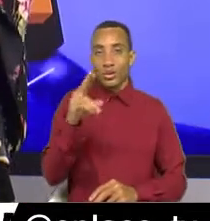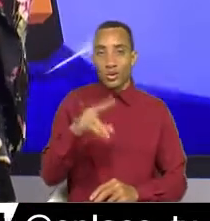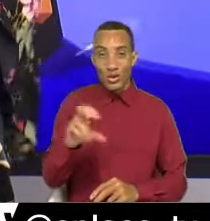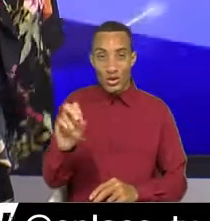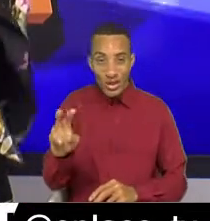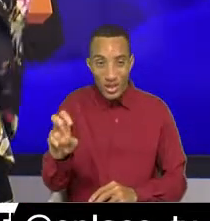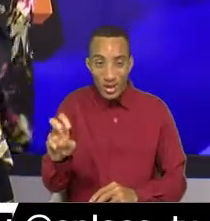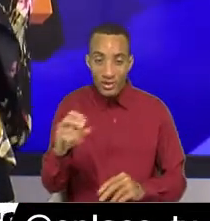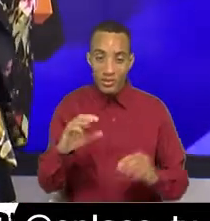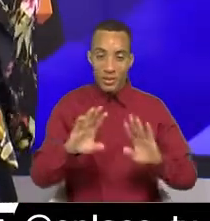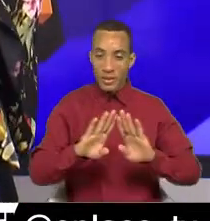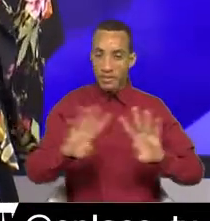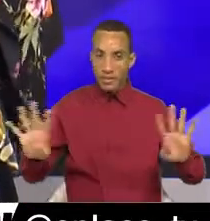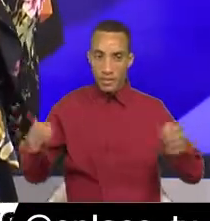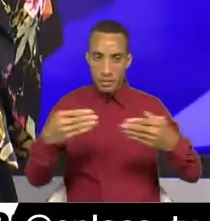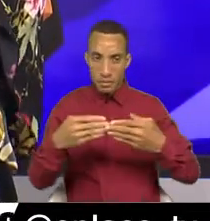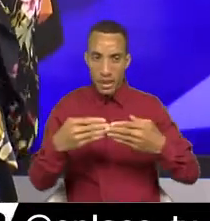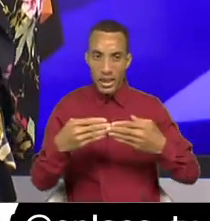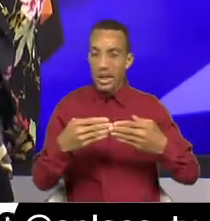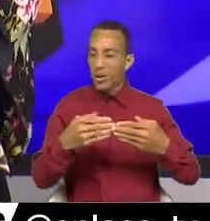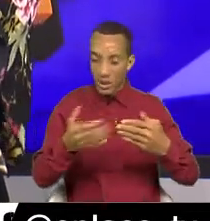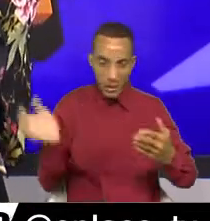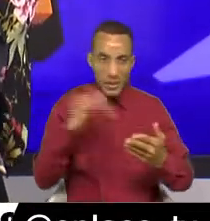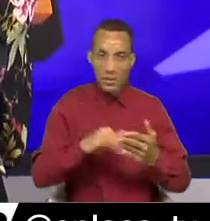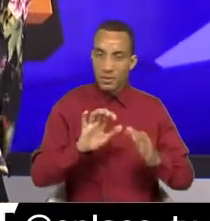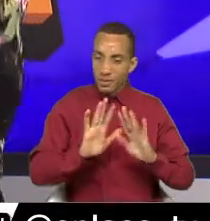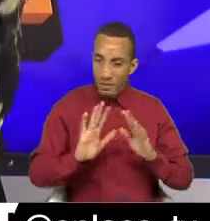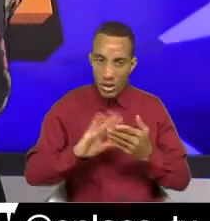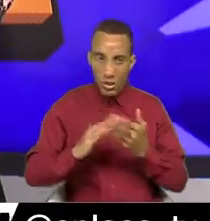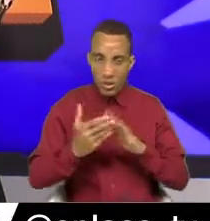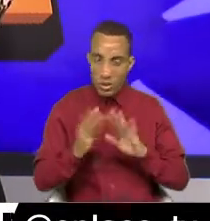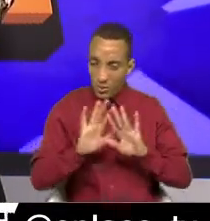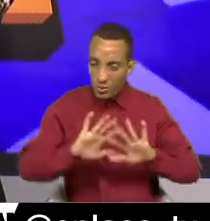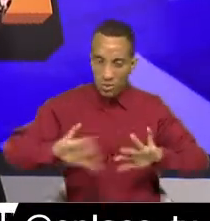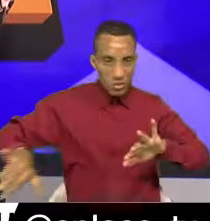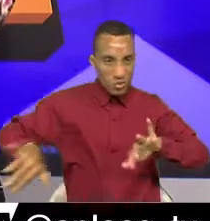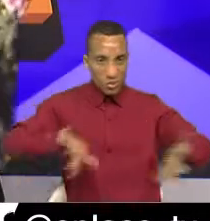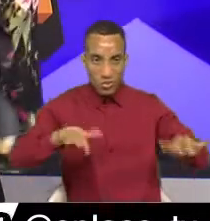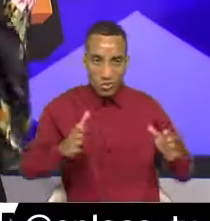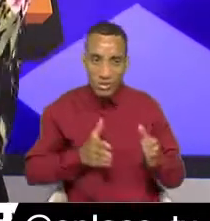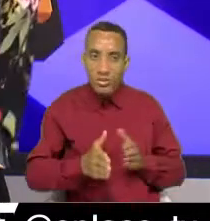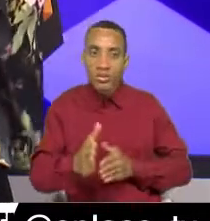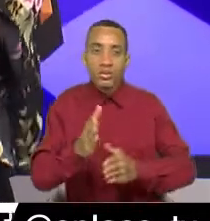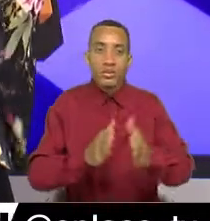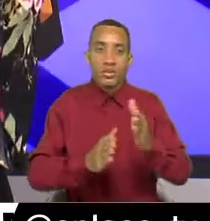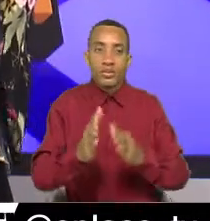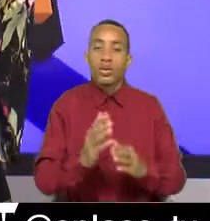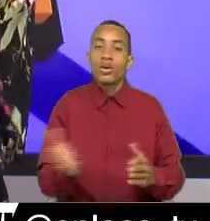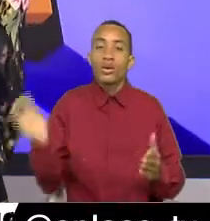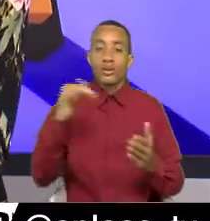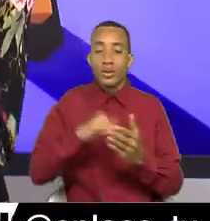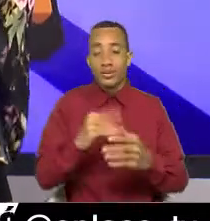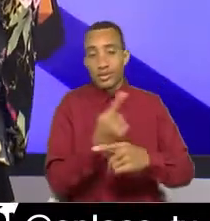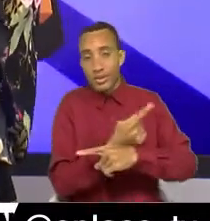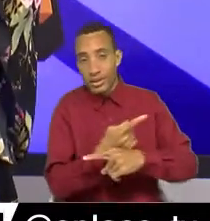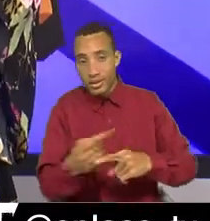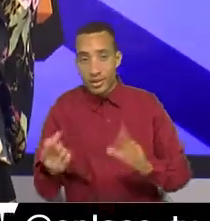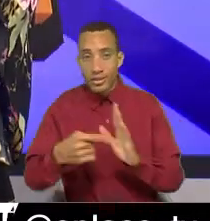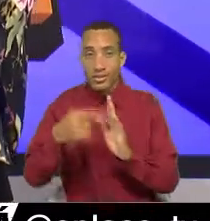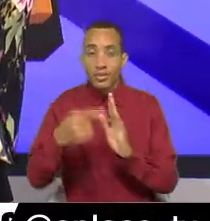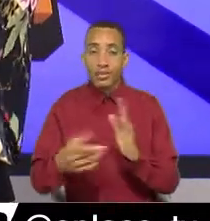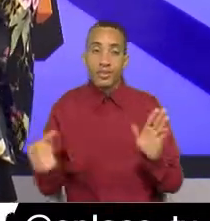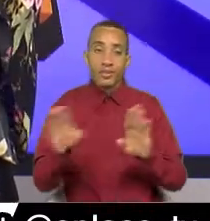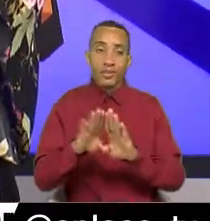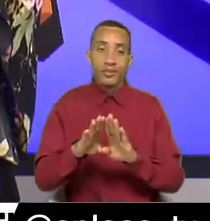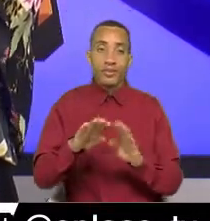las autoridades en las últimas horas tomaron la decisión de cerrarlo por segunda vez en menos de una semana. En otras noticias, un